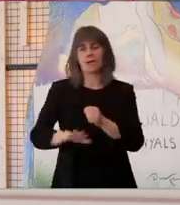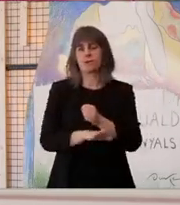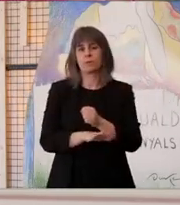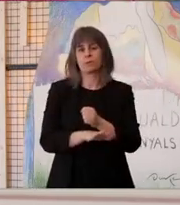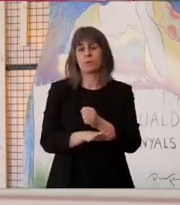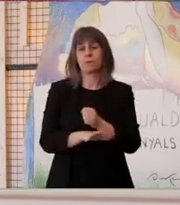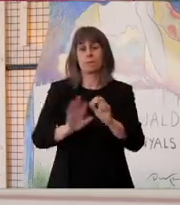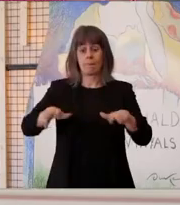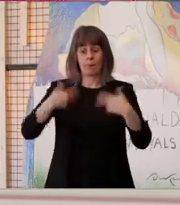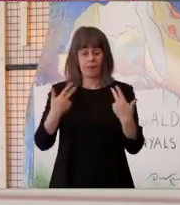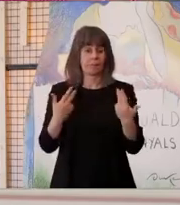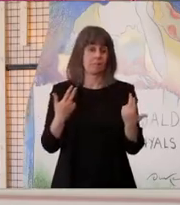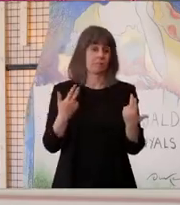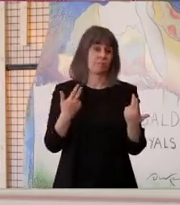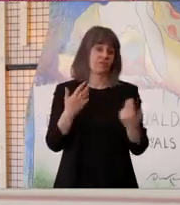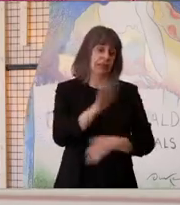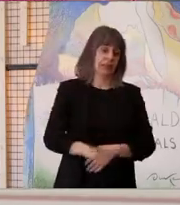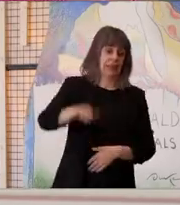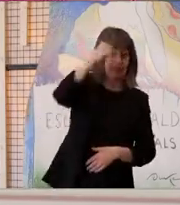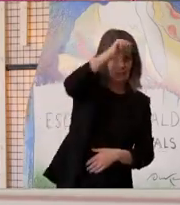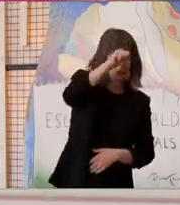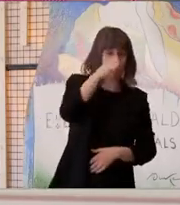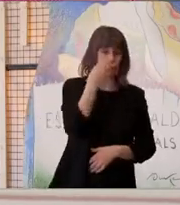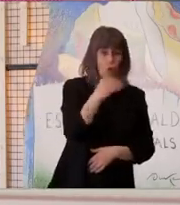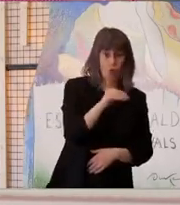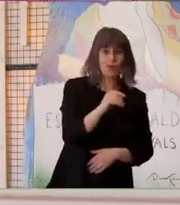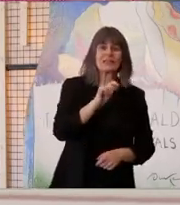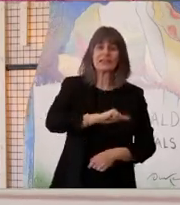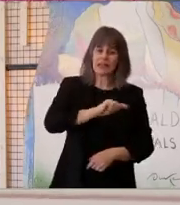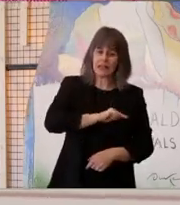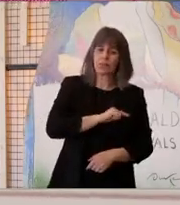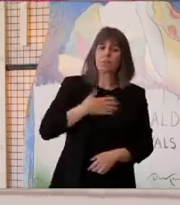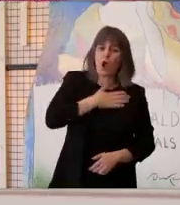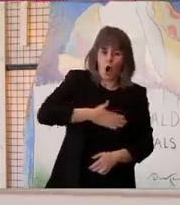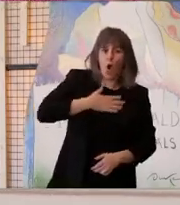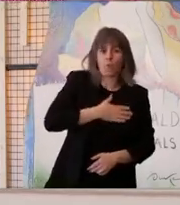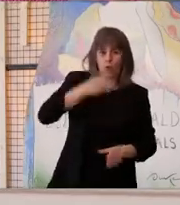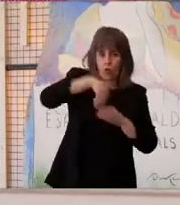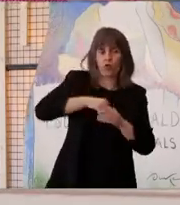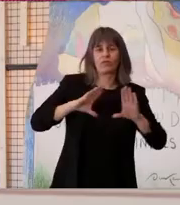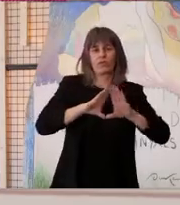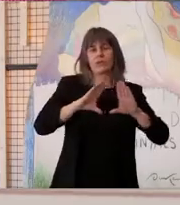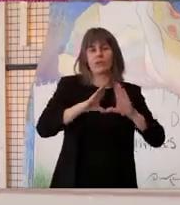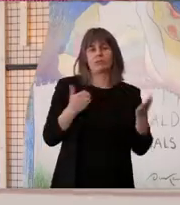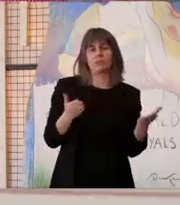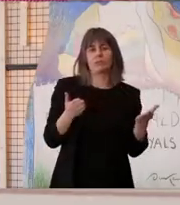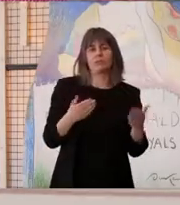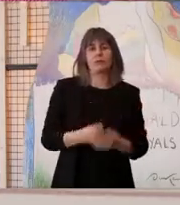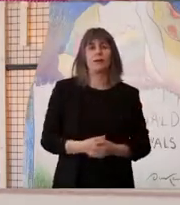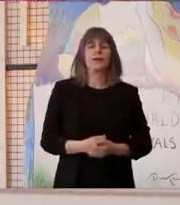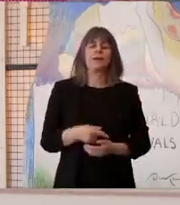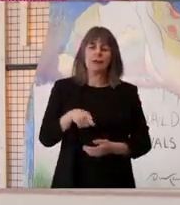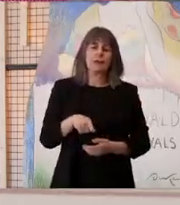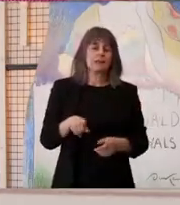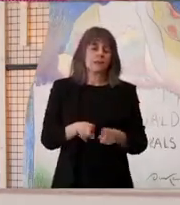los chicos se sientan cómodos en nuestro discurso ha conseguido el poder el poder